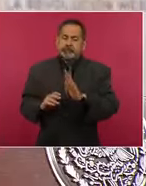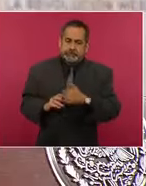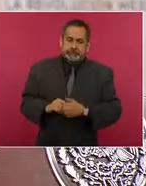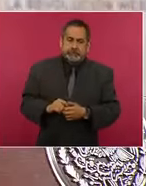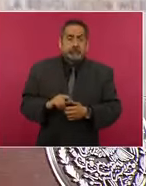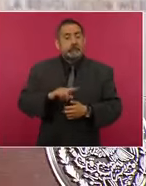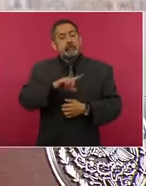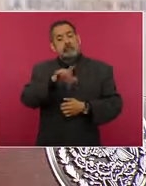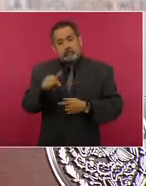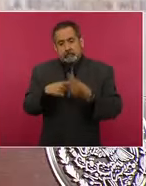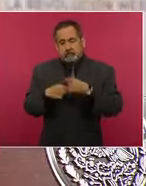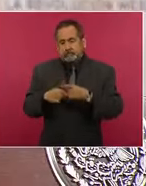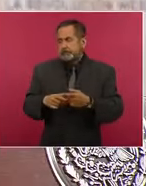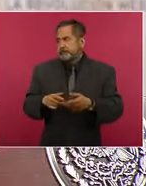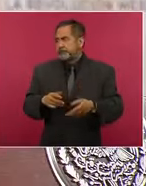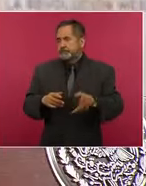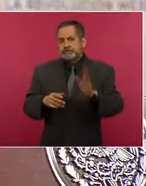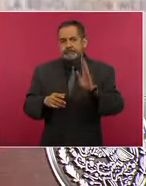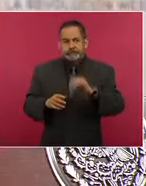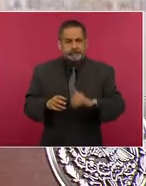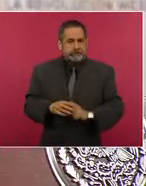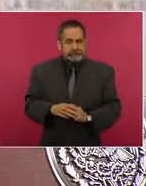pues de ahí vinieron cosas